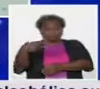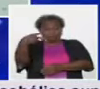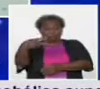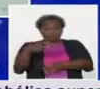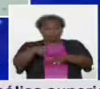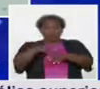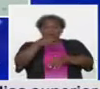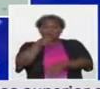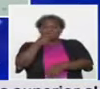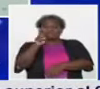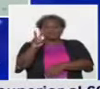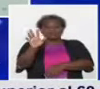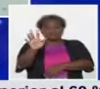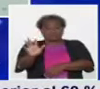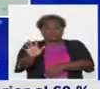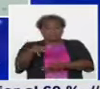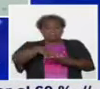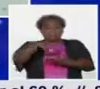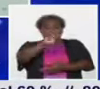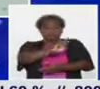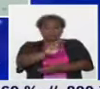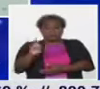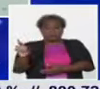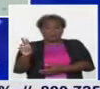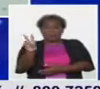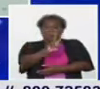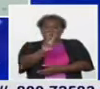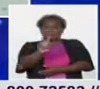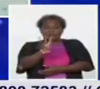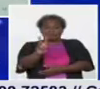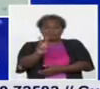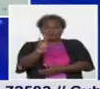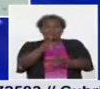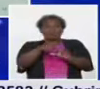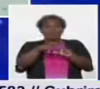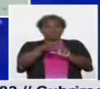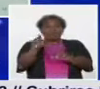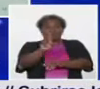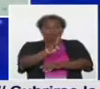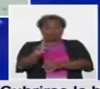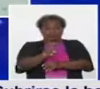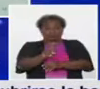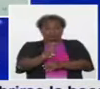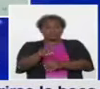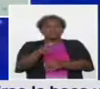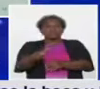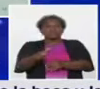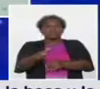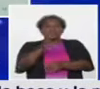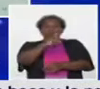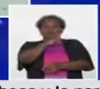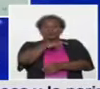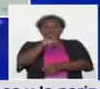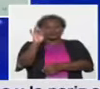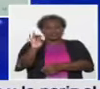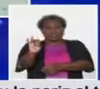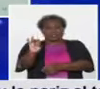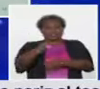25. Plaza de la Revolución, 22. Regla, 11. Y el municipio de Cotorro con 7 en el día de